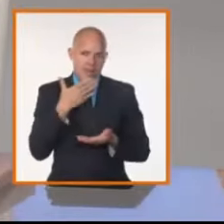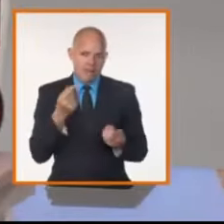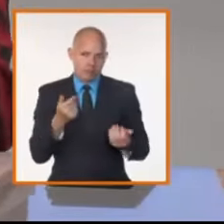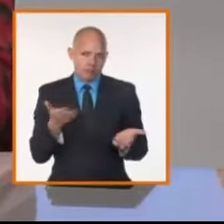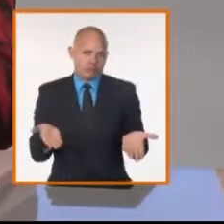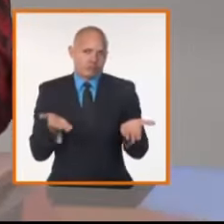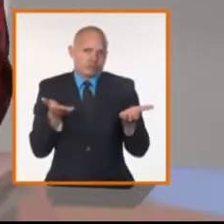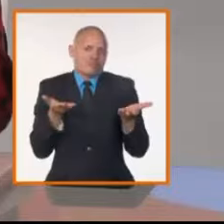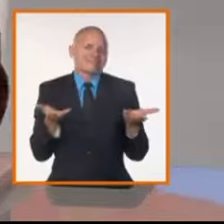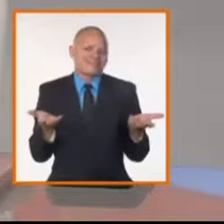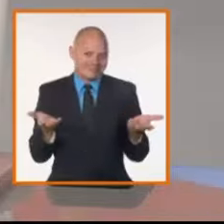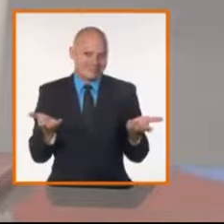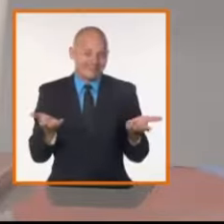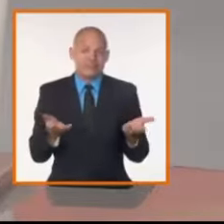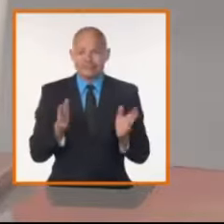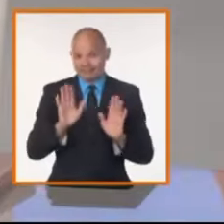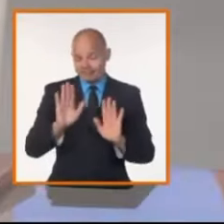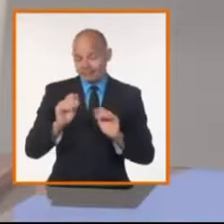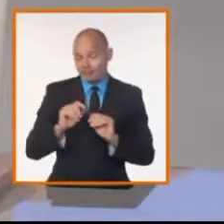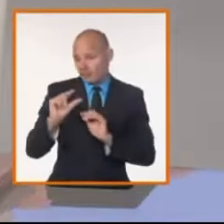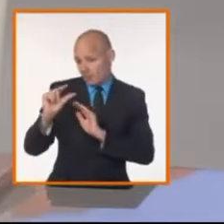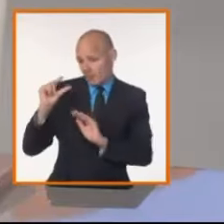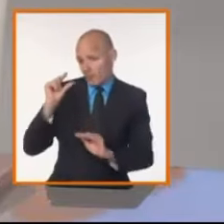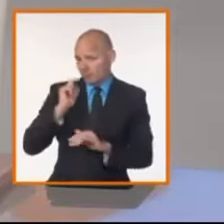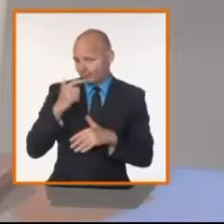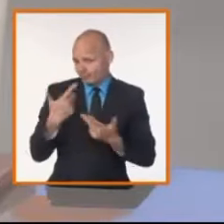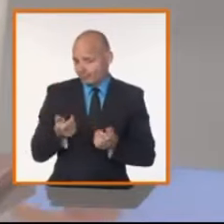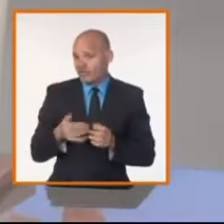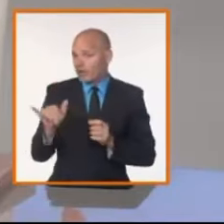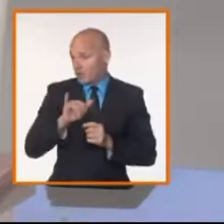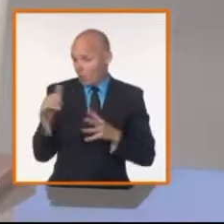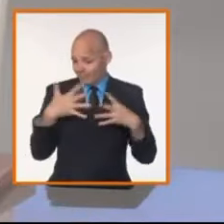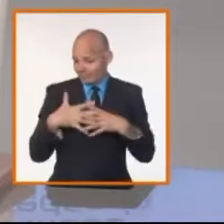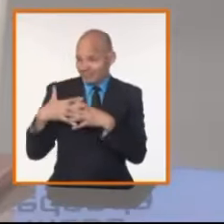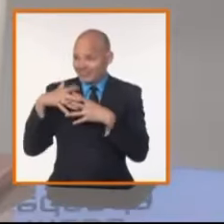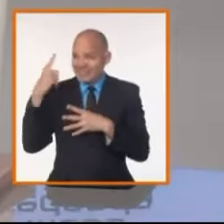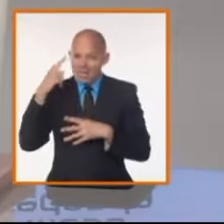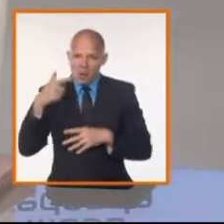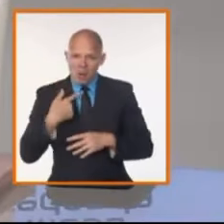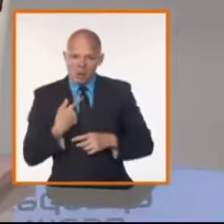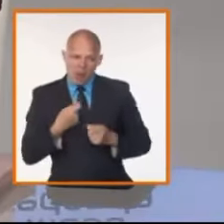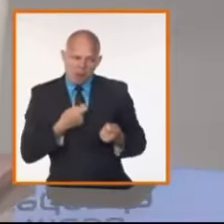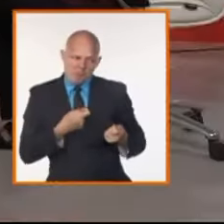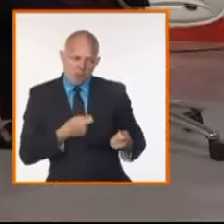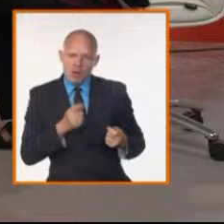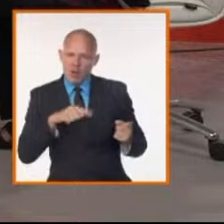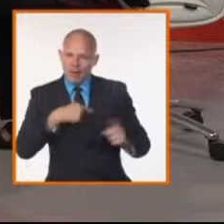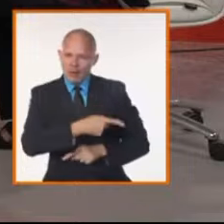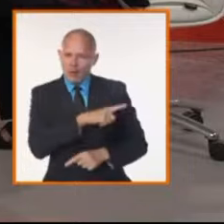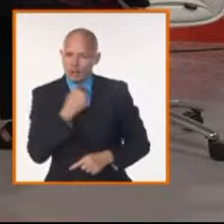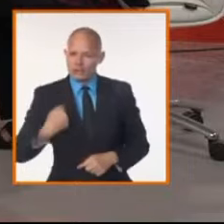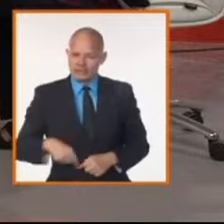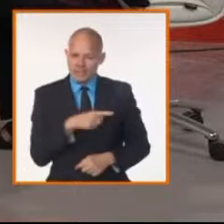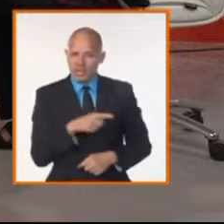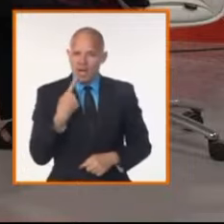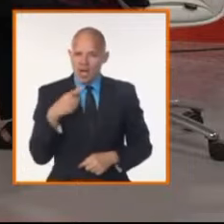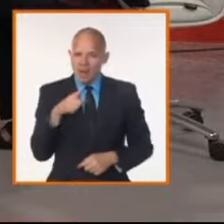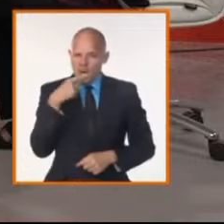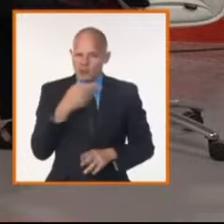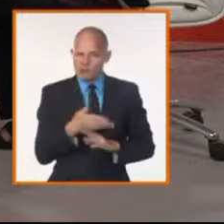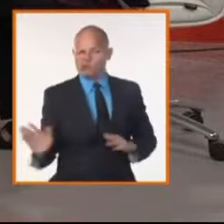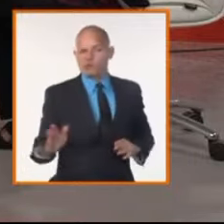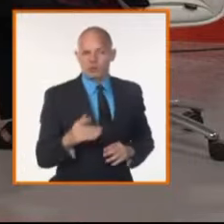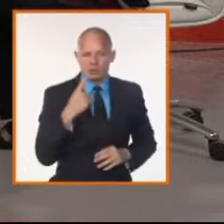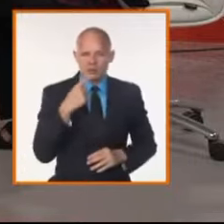a China para que justamente le diera la espalda a Rusia con relación que no le exacto y además le metió aranceles